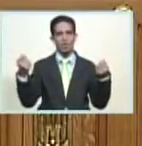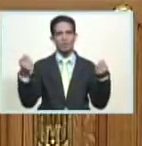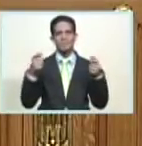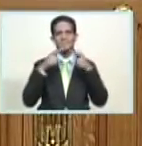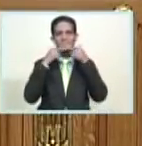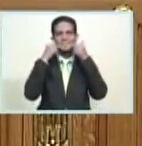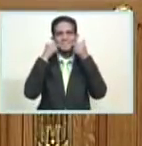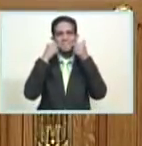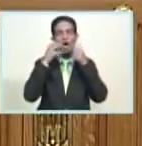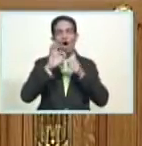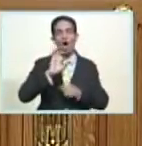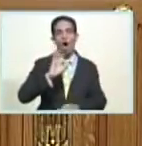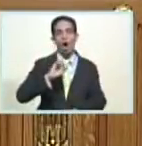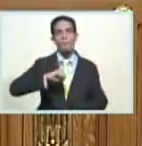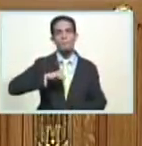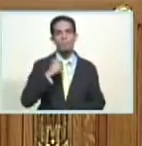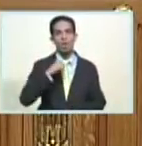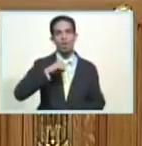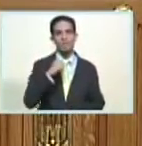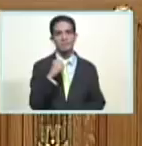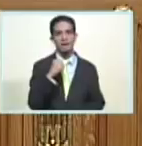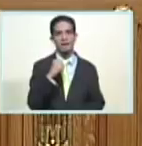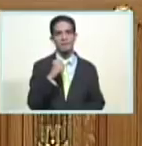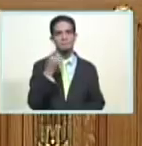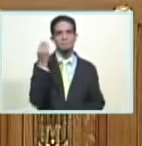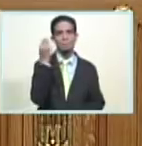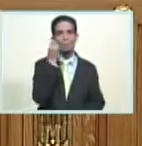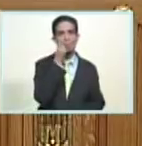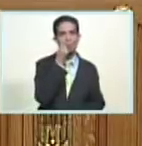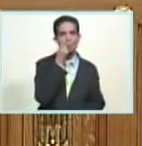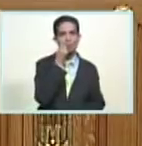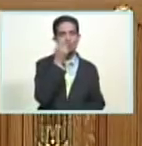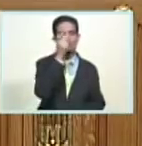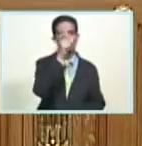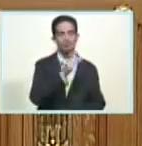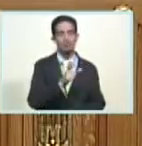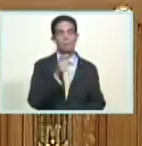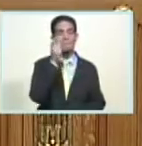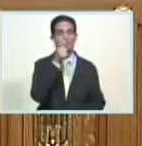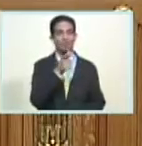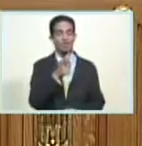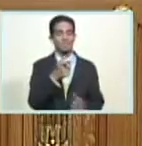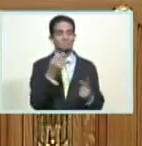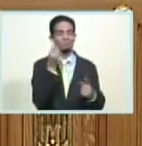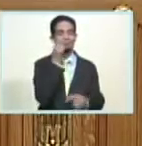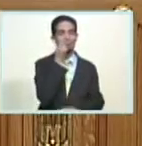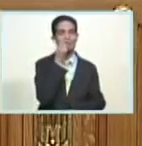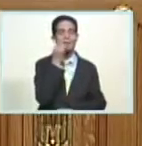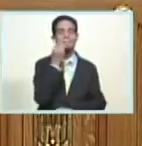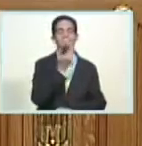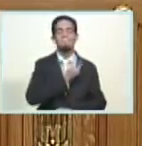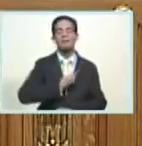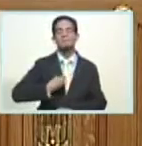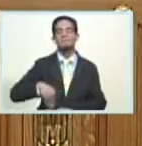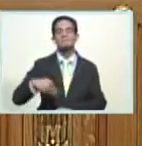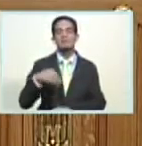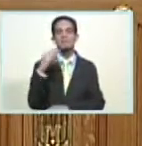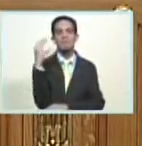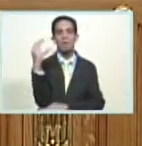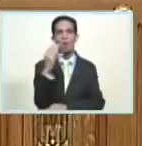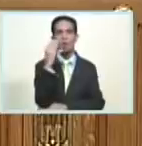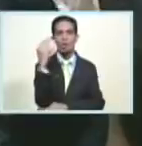O estuviéramos en Bogotá abrazando y besando a Santos, como se han ido algunos a besar y abrazar a Santos. ¡Qué asco, ¿no?